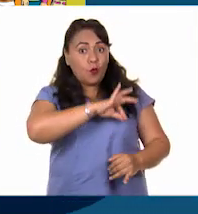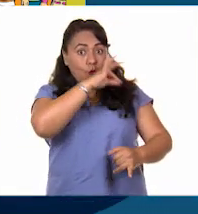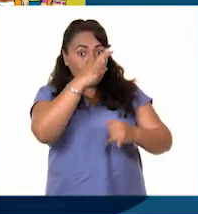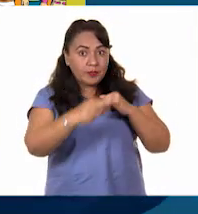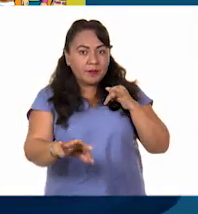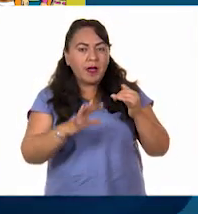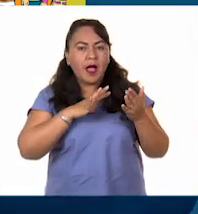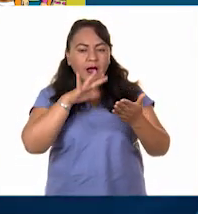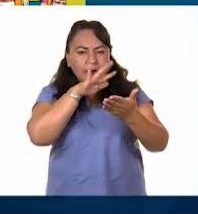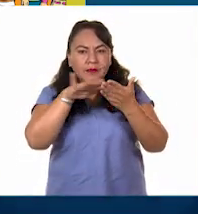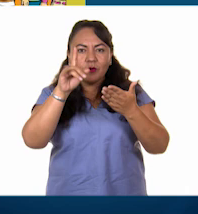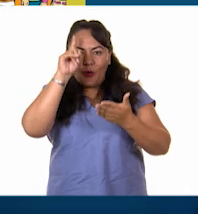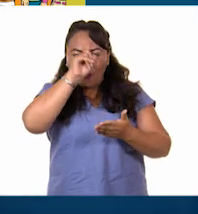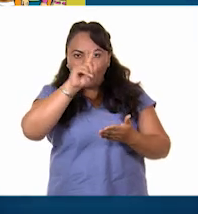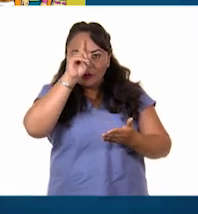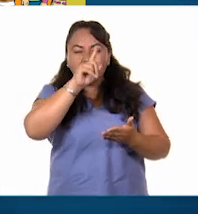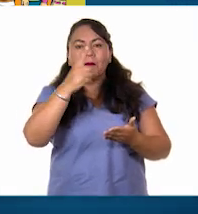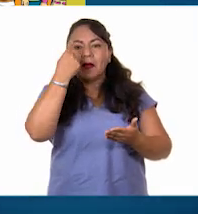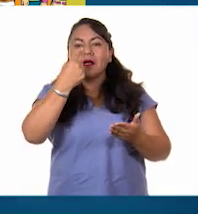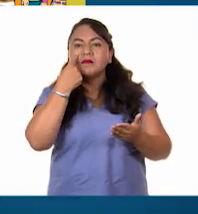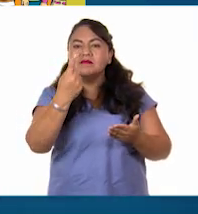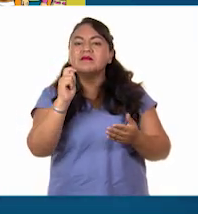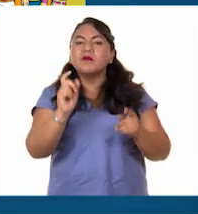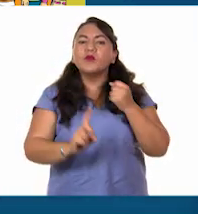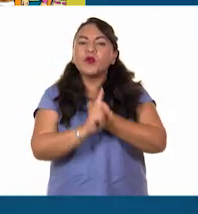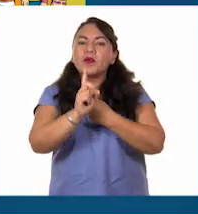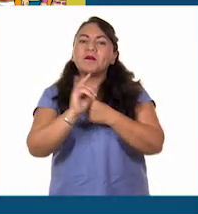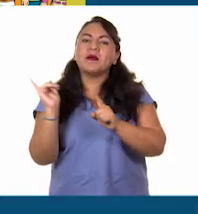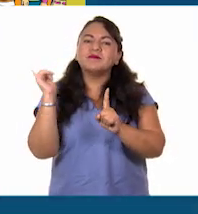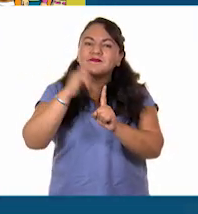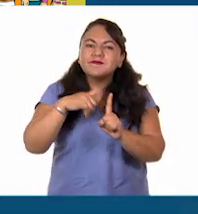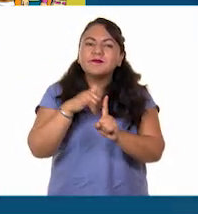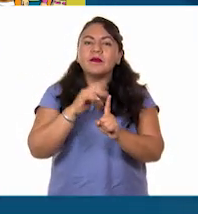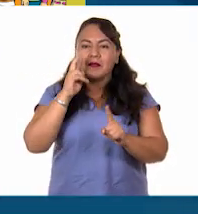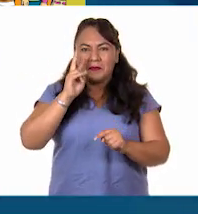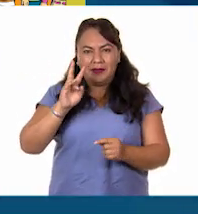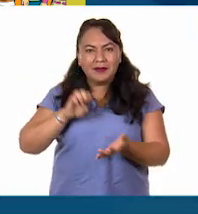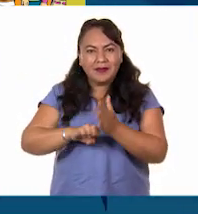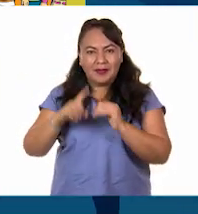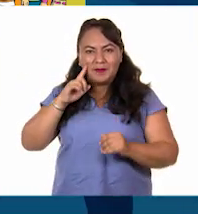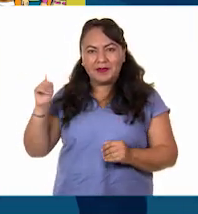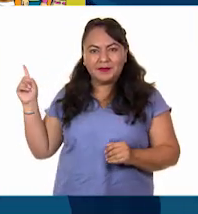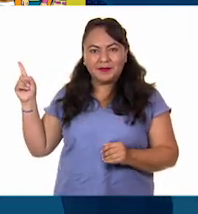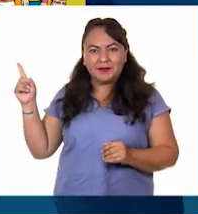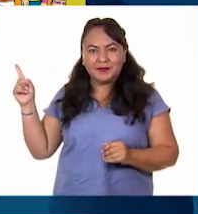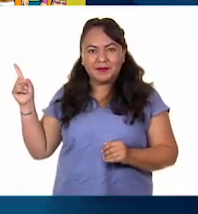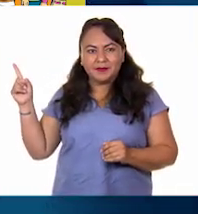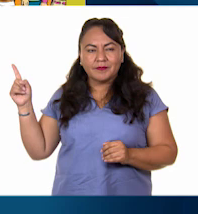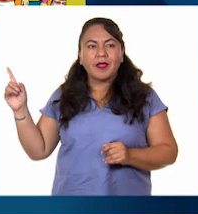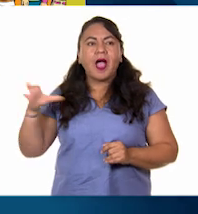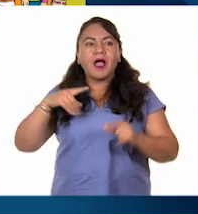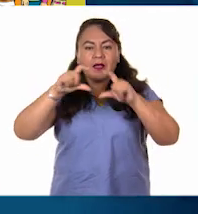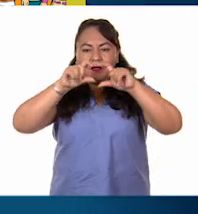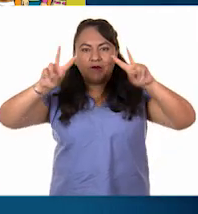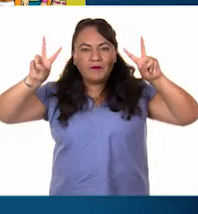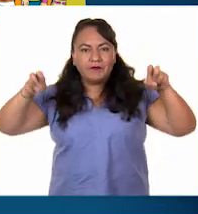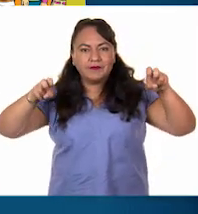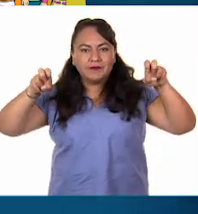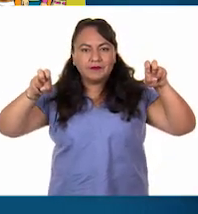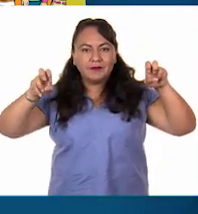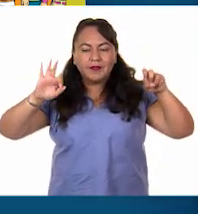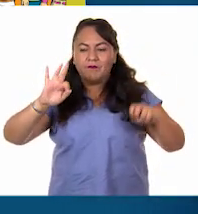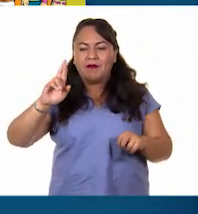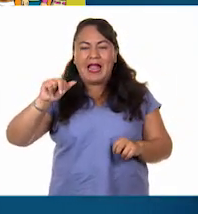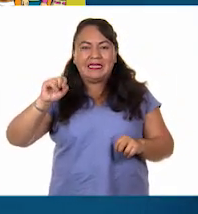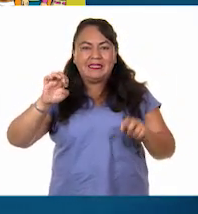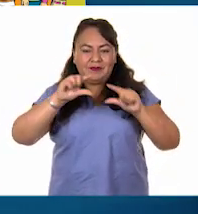anuncia una serie de consejos para enfrentar el acoso escolar del lado derecho. ¿Ya lo ven? Arriba. Ajá. Hay una frase que, bueno,